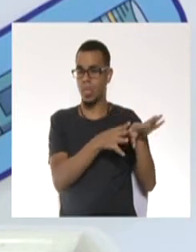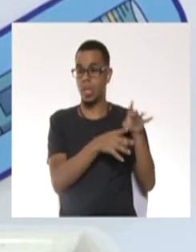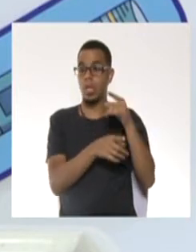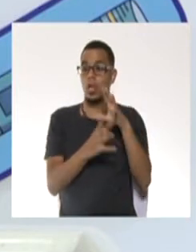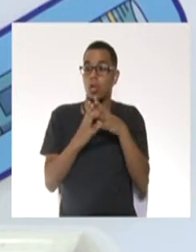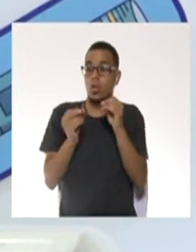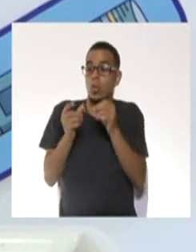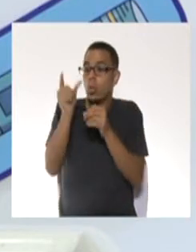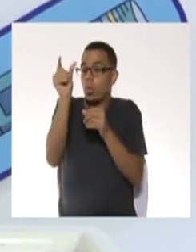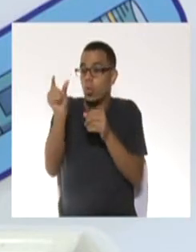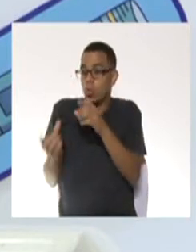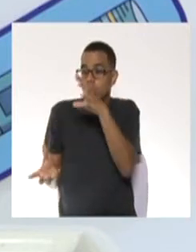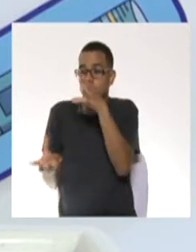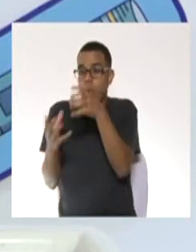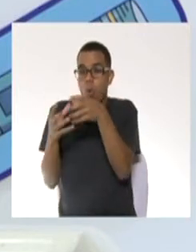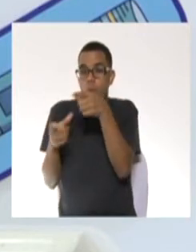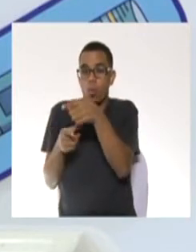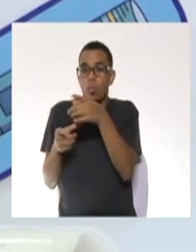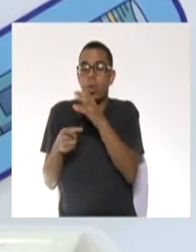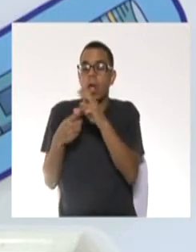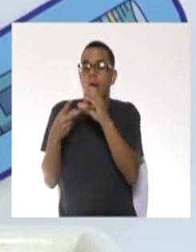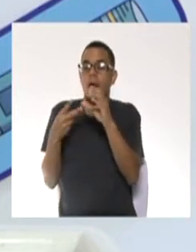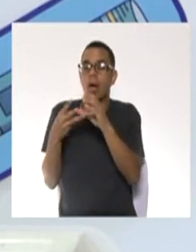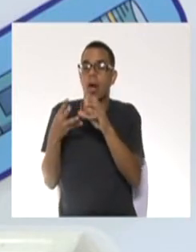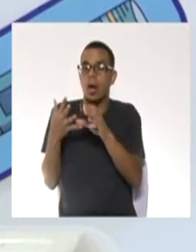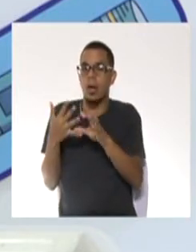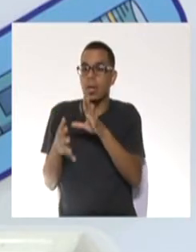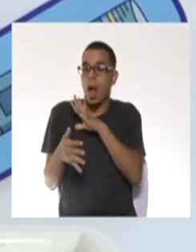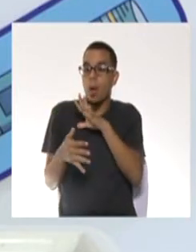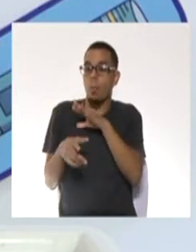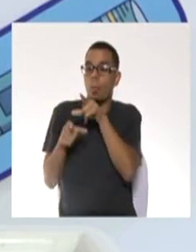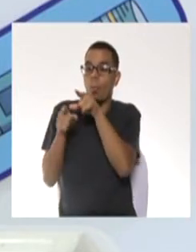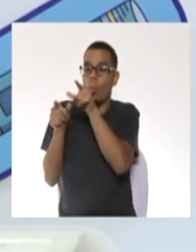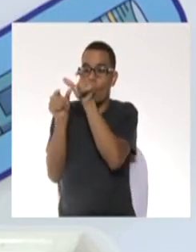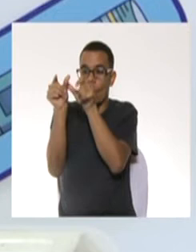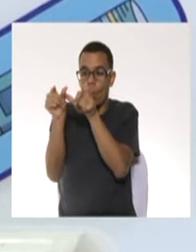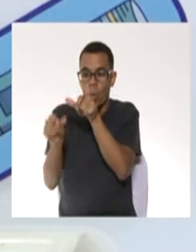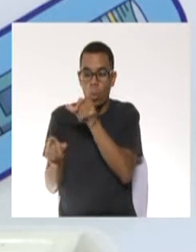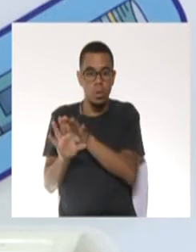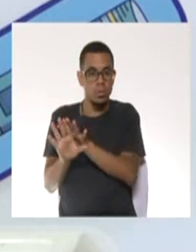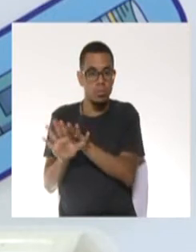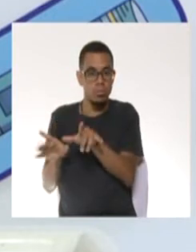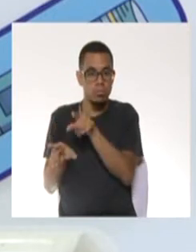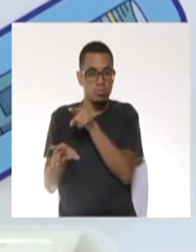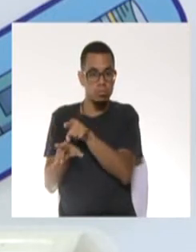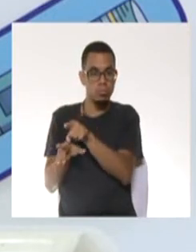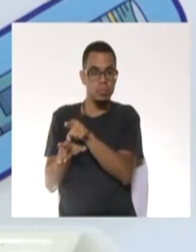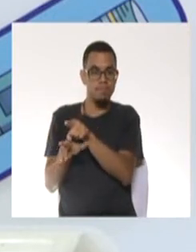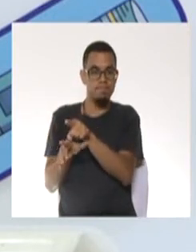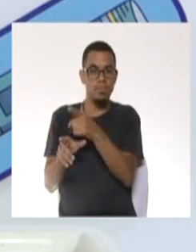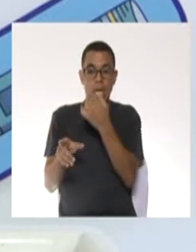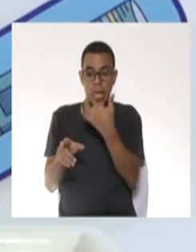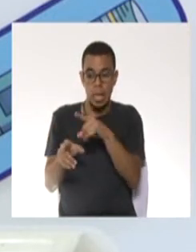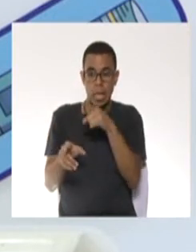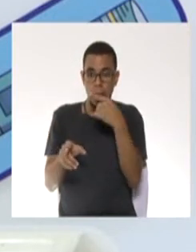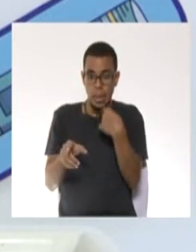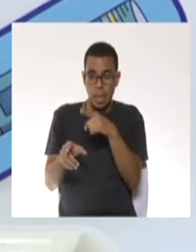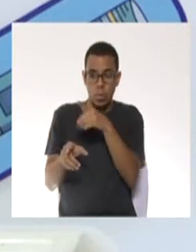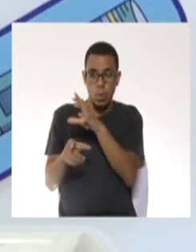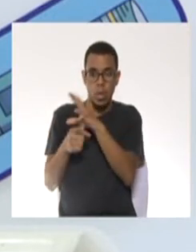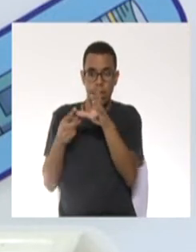de ese grupo de elementos. Helio, neón, argón, criptón, xenón tienen unas características muy